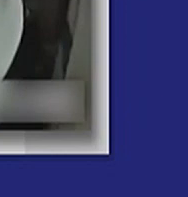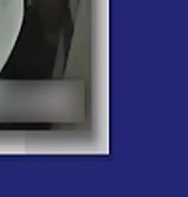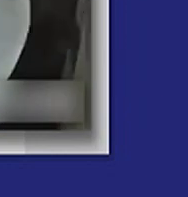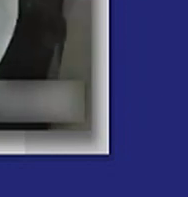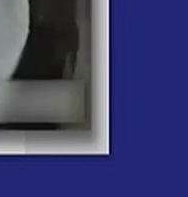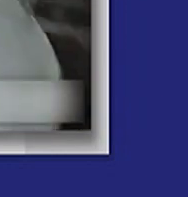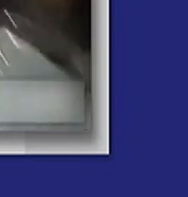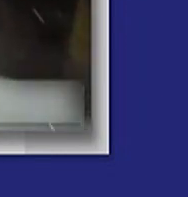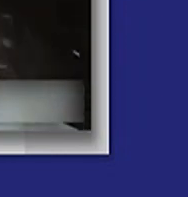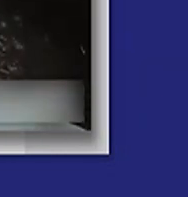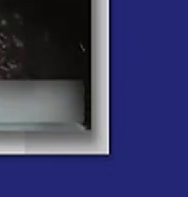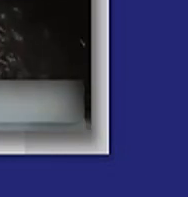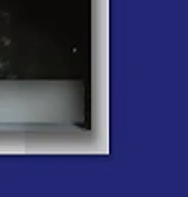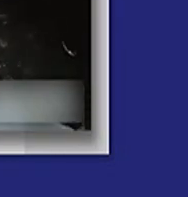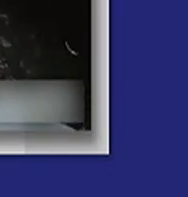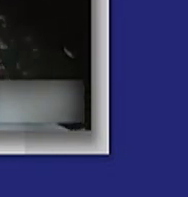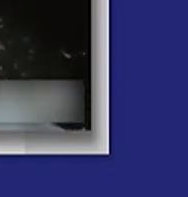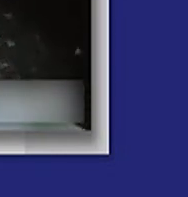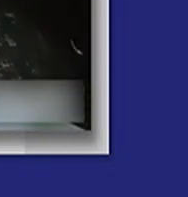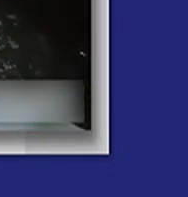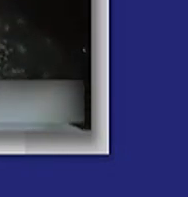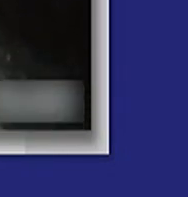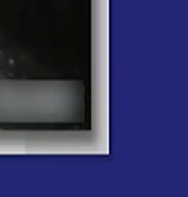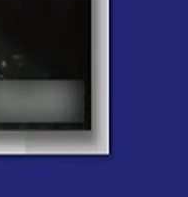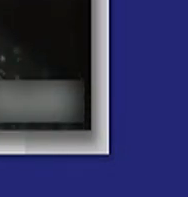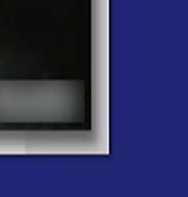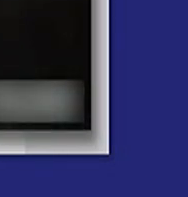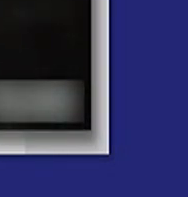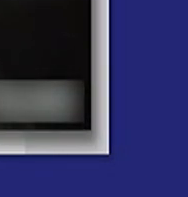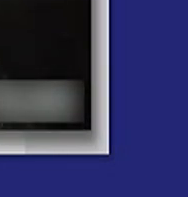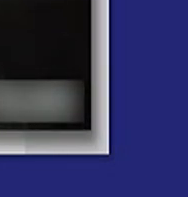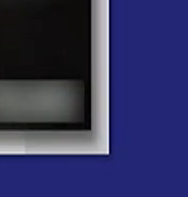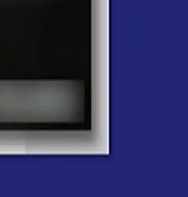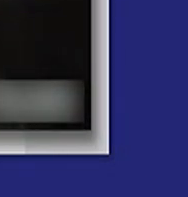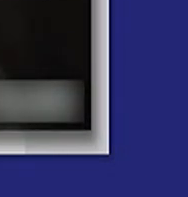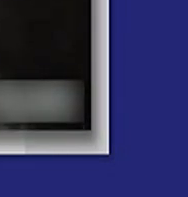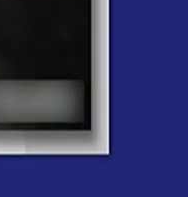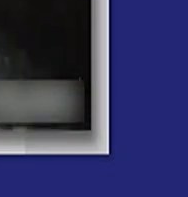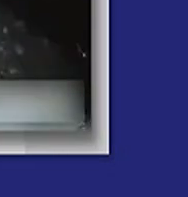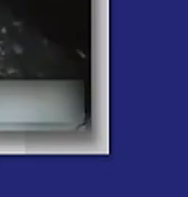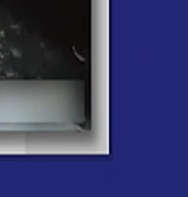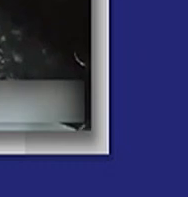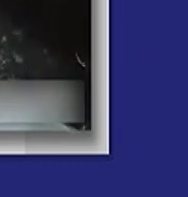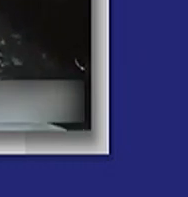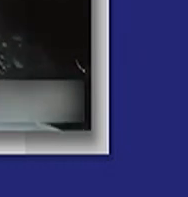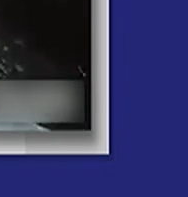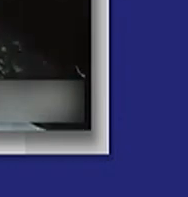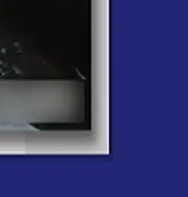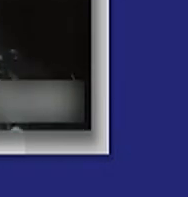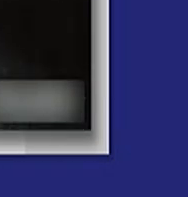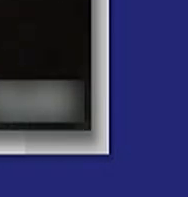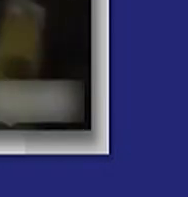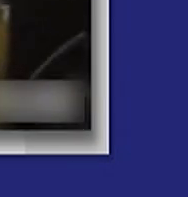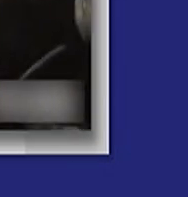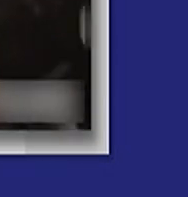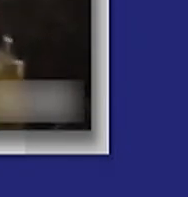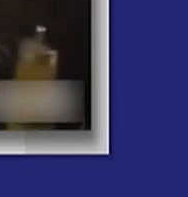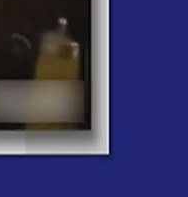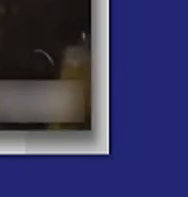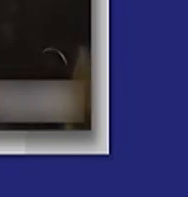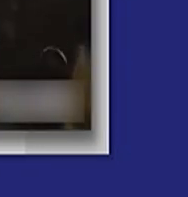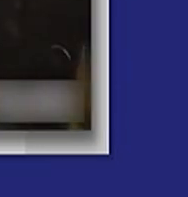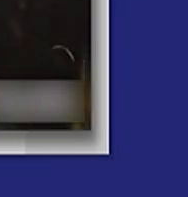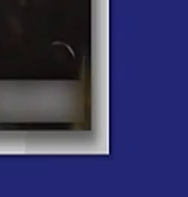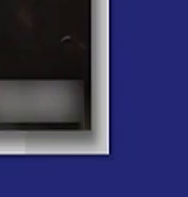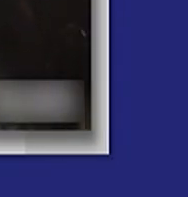ingredientes a la mezcla, voy a proceder a echar 2 cucharaditas colmadas de polvo de hornear en la harina para luego incorporarla